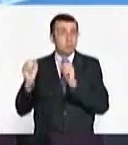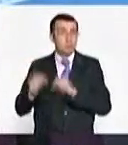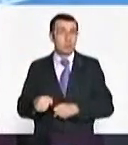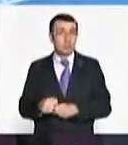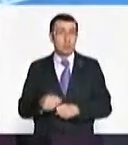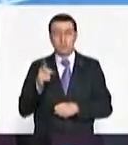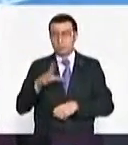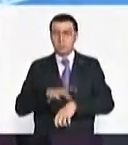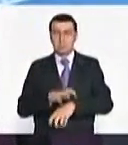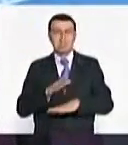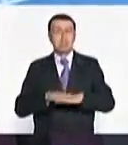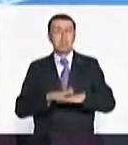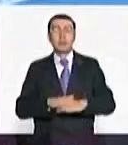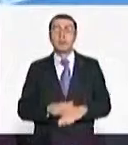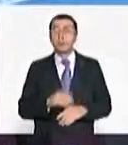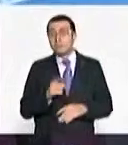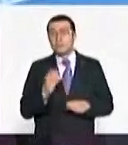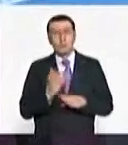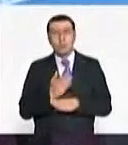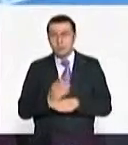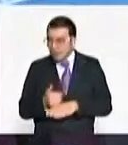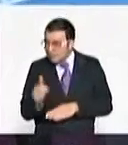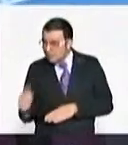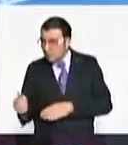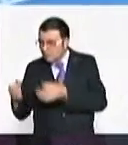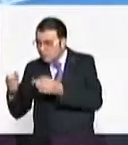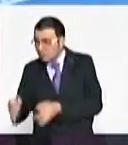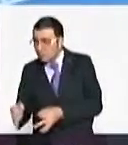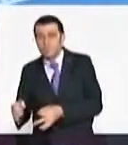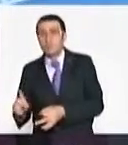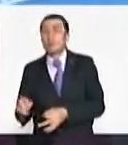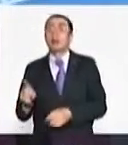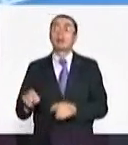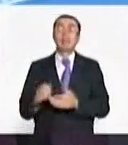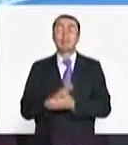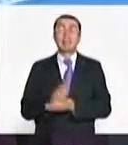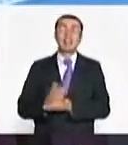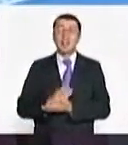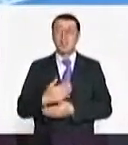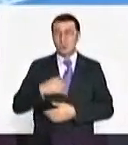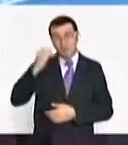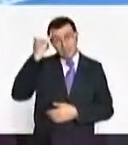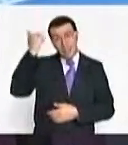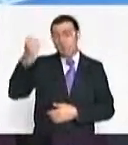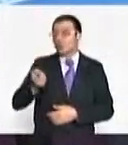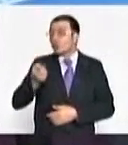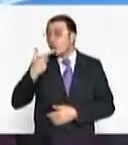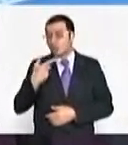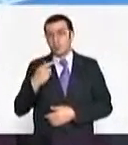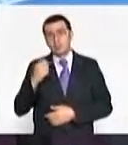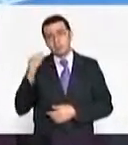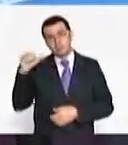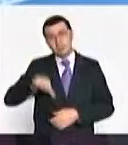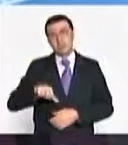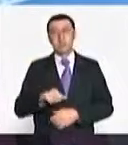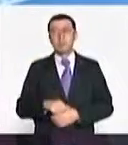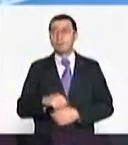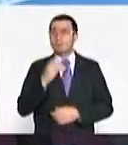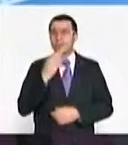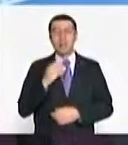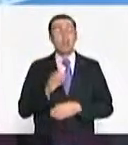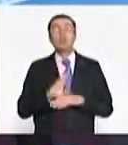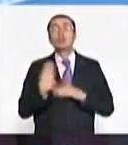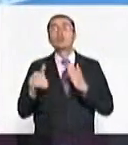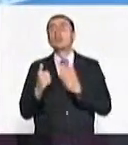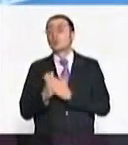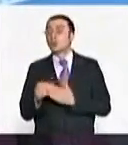problema generalmente no es el producto en sí, sino el mal uso que se le da o la autoformulación, porque entramos en el boom de que todo el mundo toma